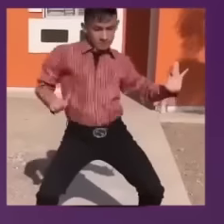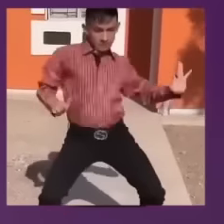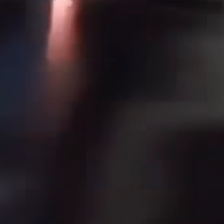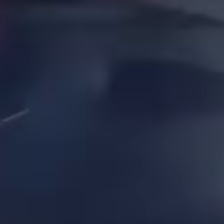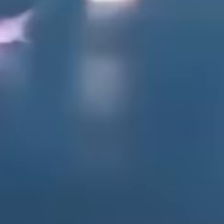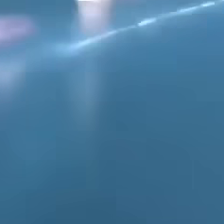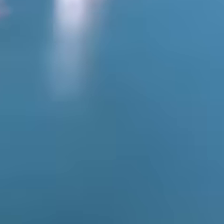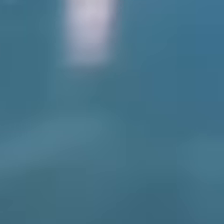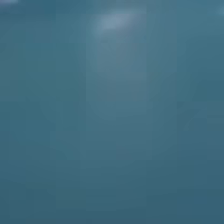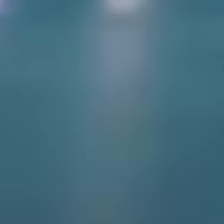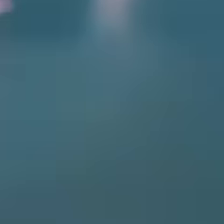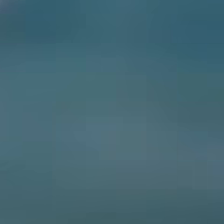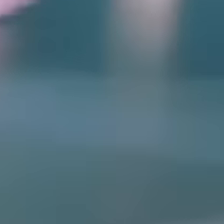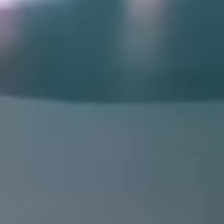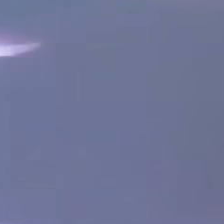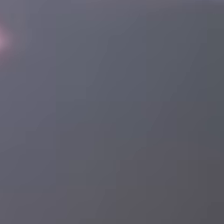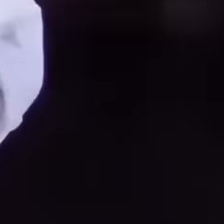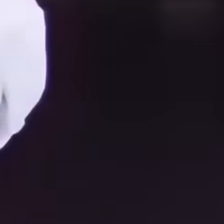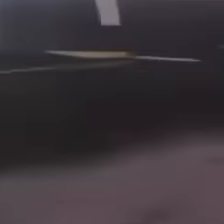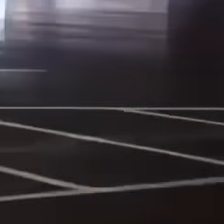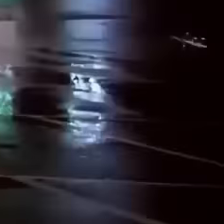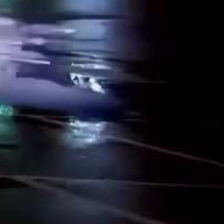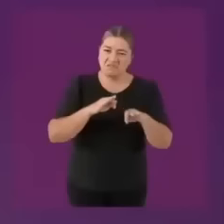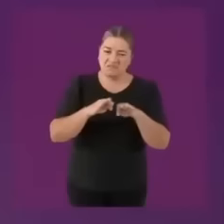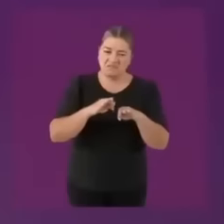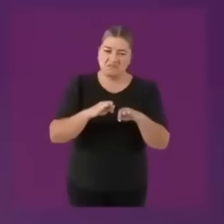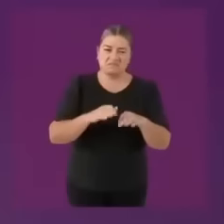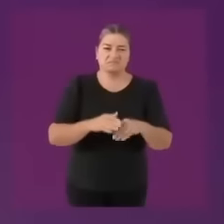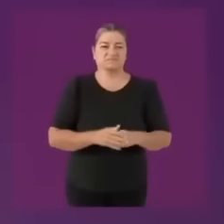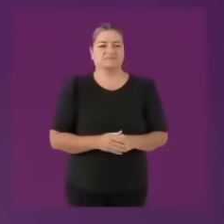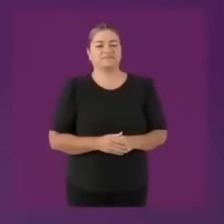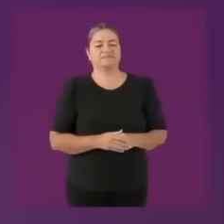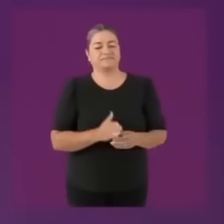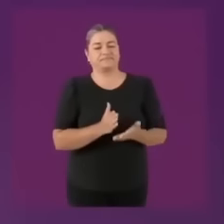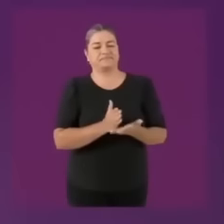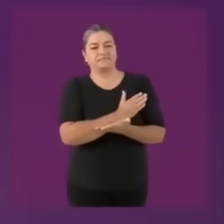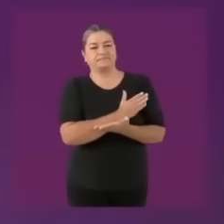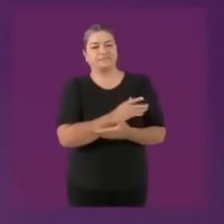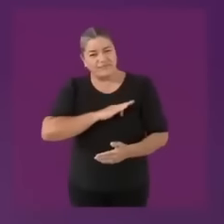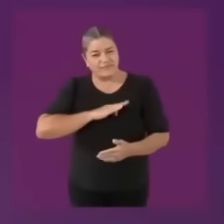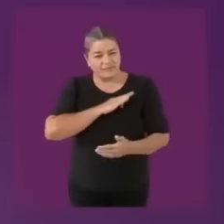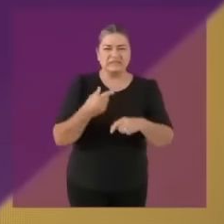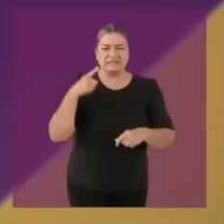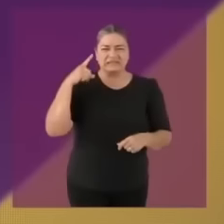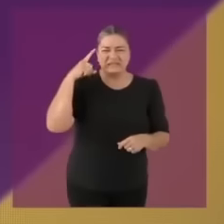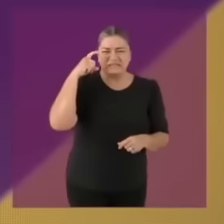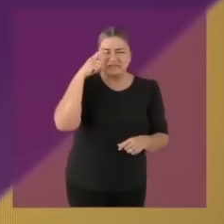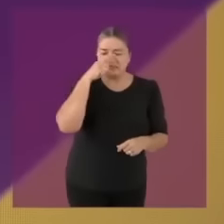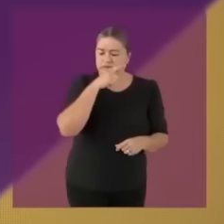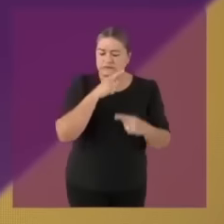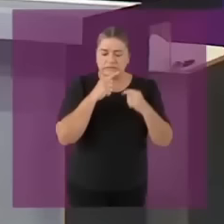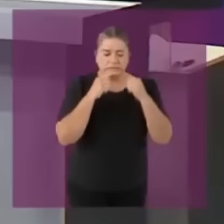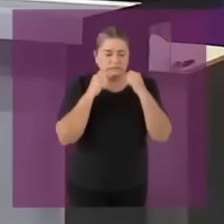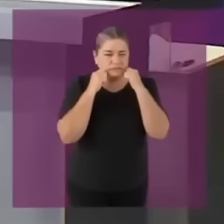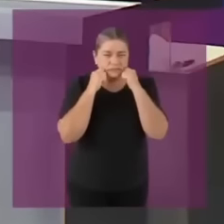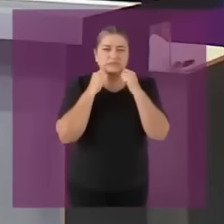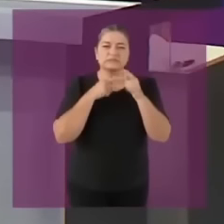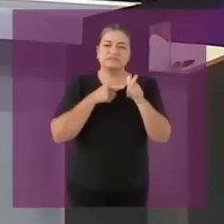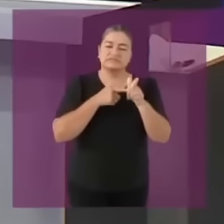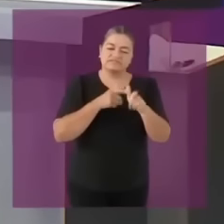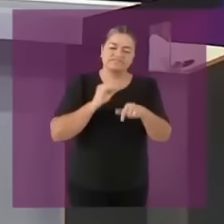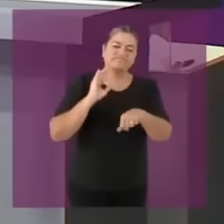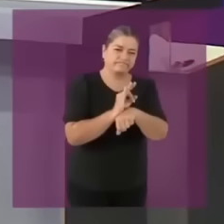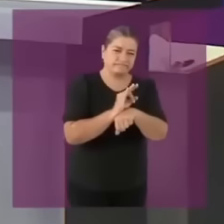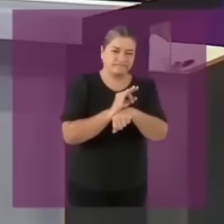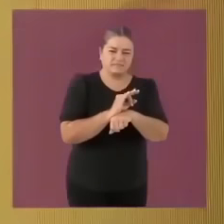al pasado. ¡Nos vimos, giles, coche, tu madre! Estaría chido este proyecto. ¿Qué significa comer pasado? Gracias, muchas gracias,